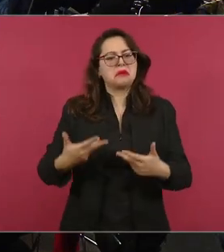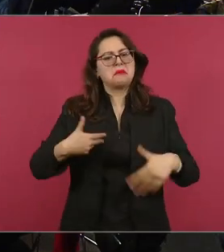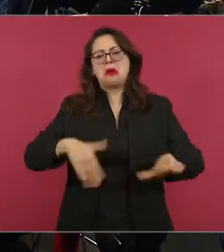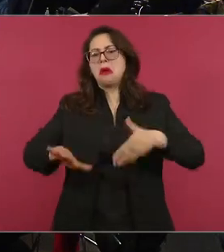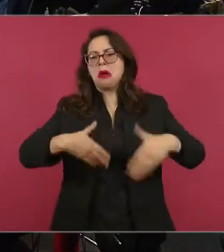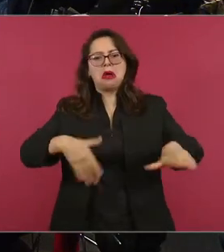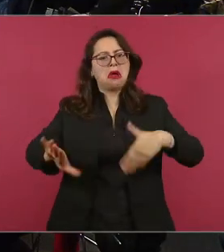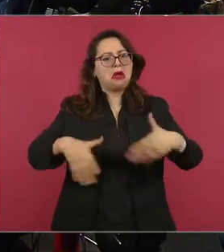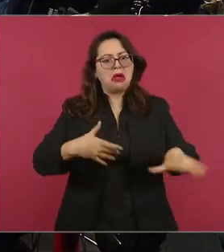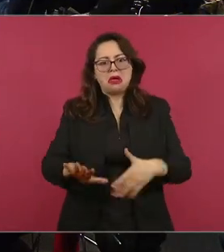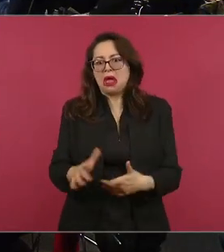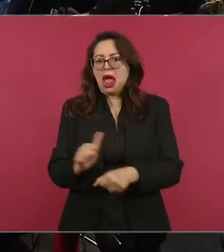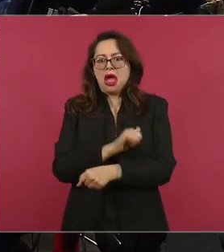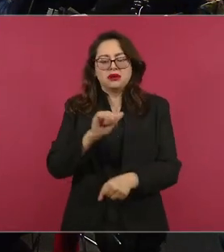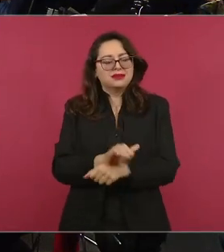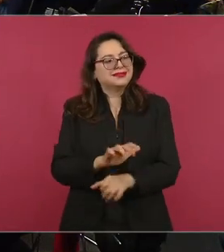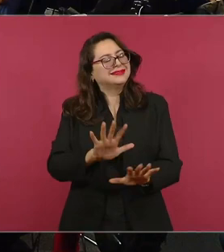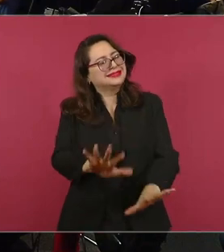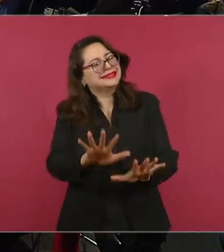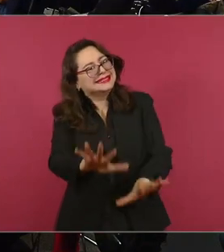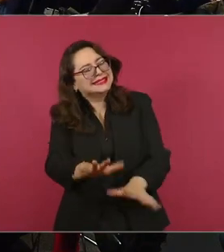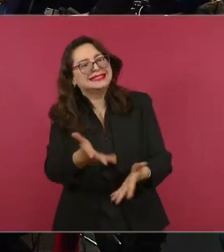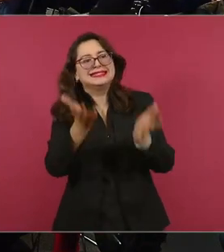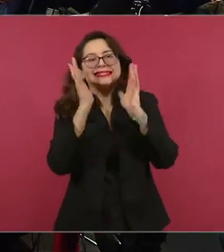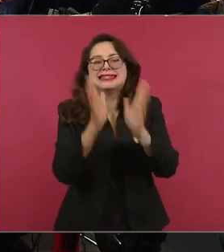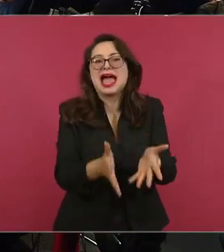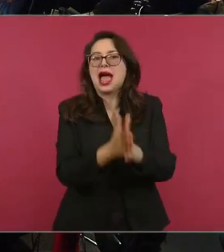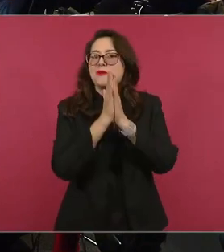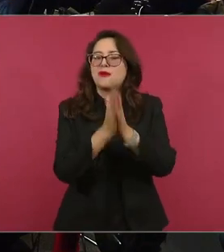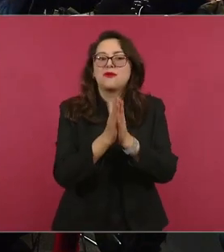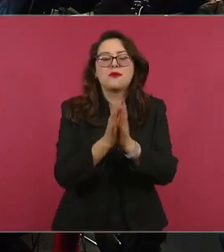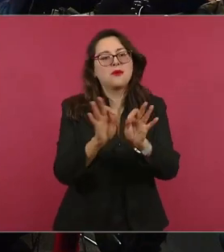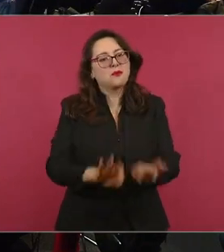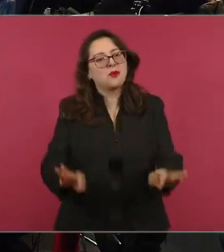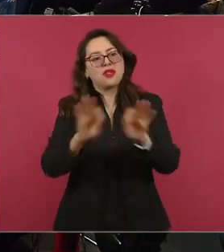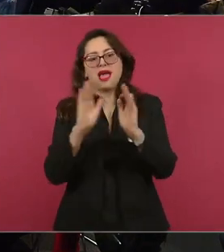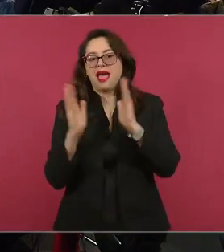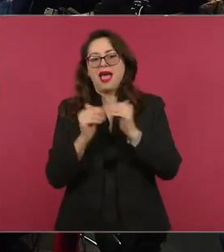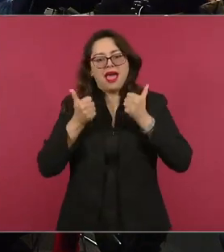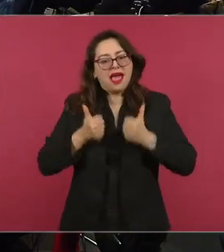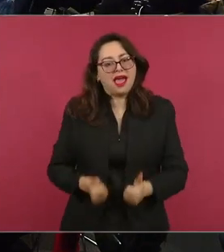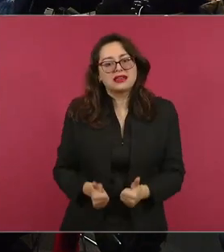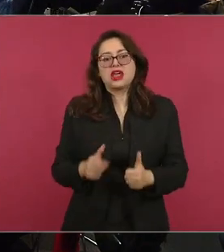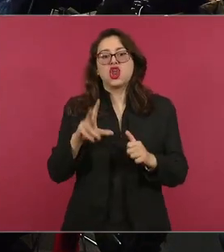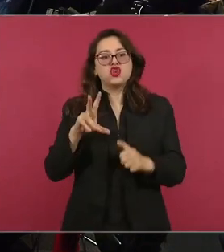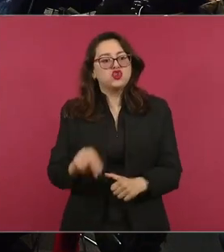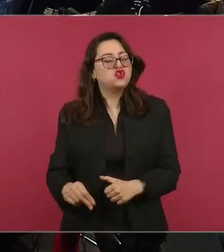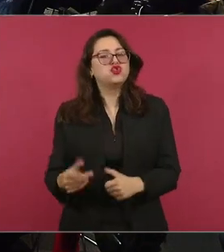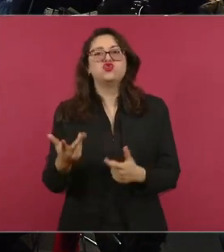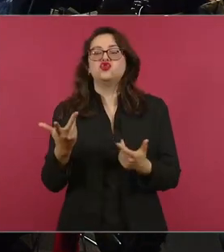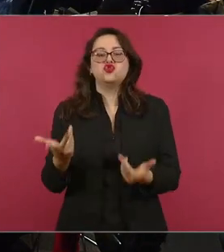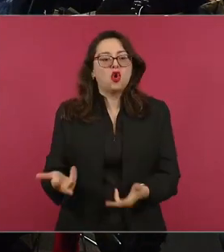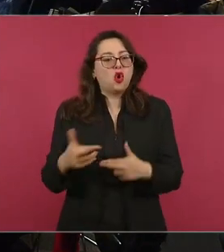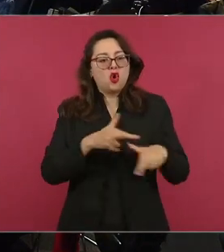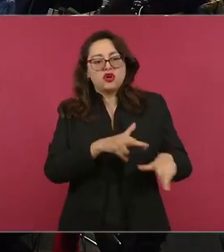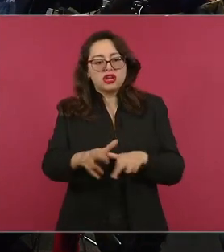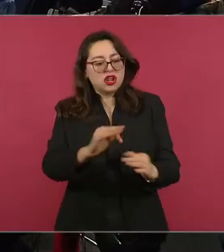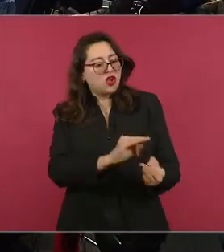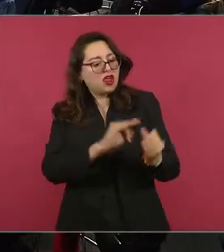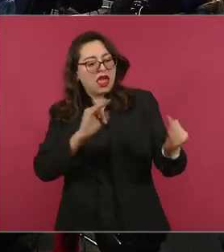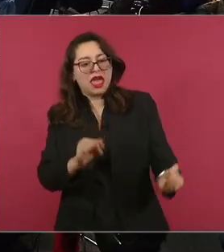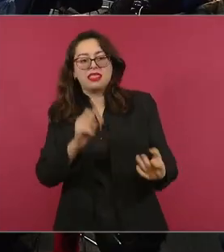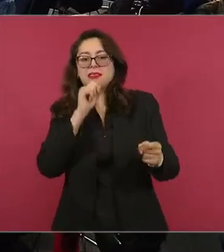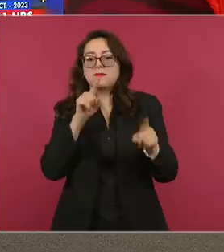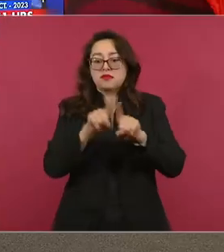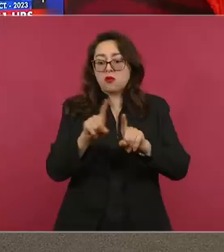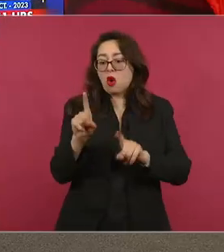todavía vemos circulando. Recordarle a la gente que la autoridad recomienda permanecer en casa, no atravesársele a la corriente de ríos y arroyos, pero tampoco a calles